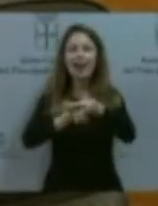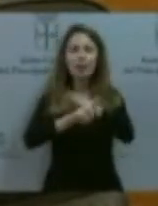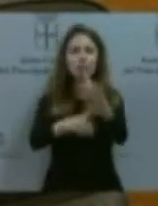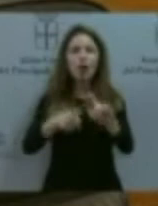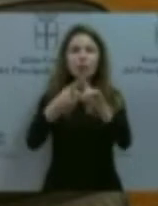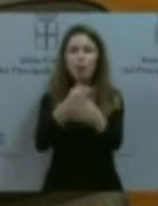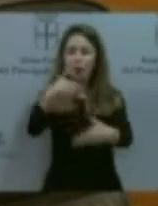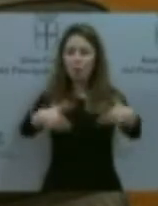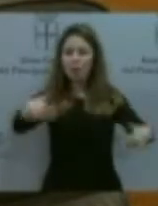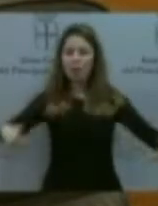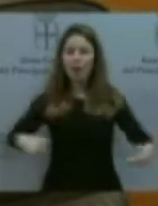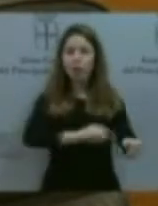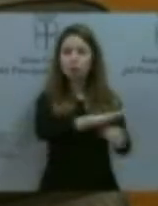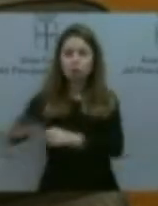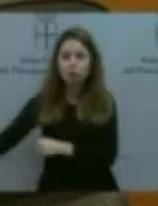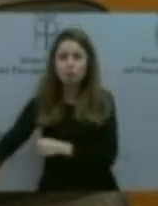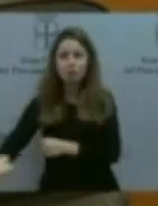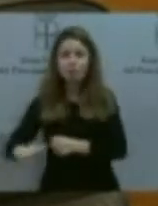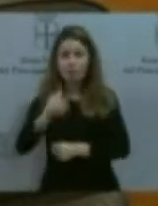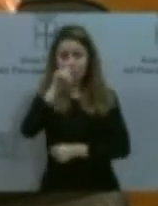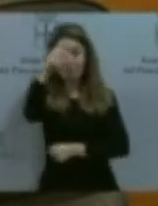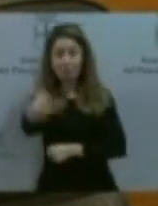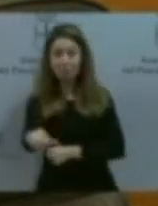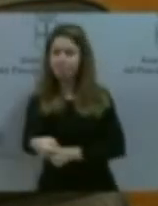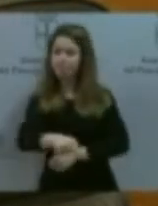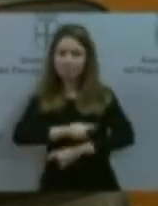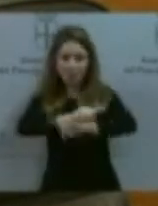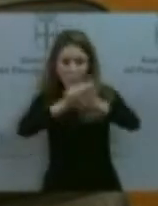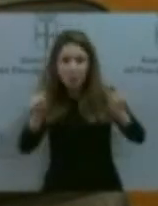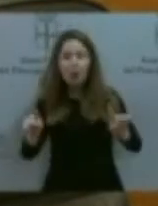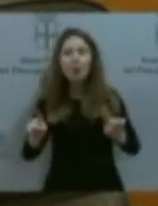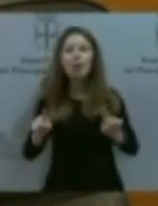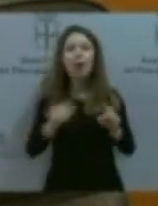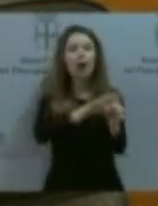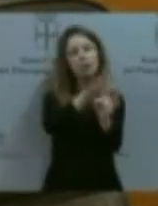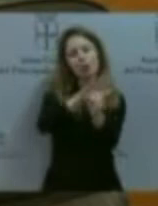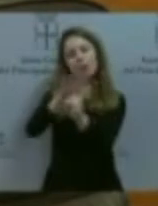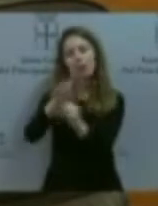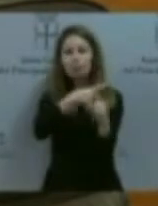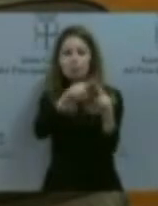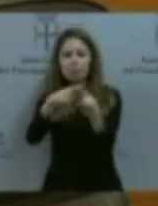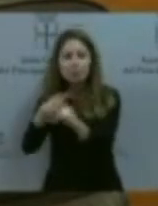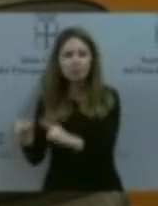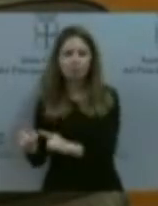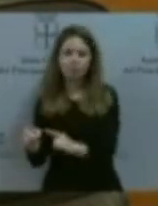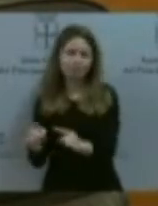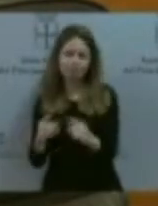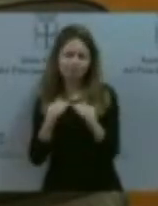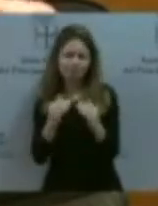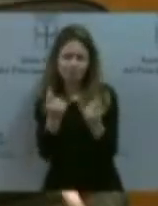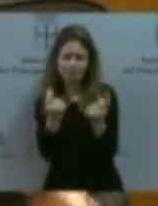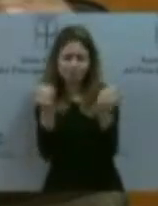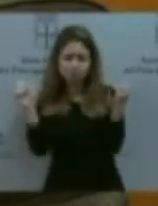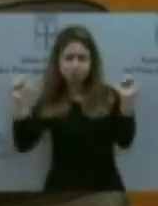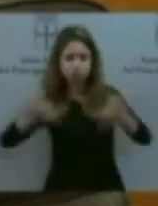años. Tenemos, diferentes ámbitos donde tenemos menos financiación, ¿no? Por lo tanto, ahí hay que hacer una reforma fiscal. Y hay que hacer una reforma fiscal y